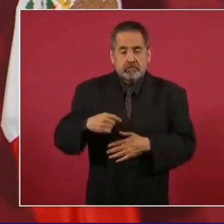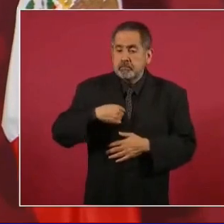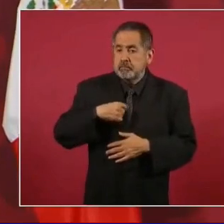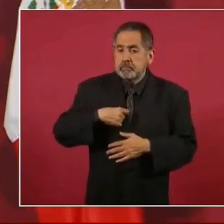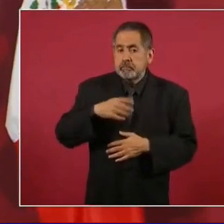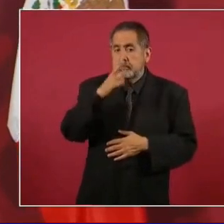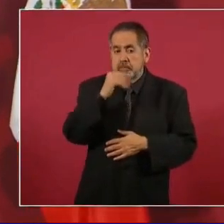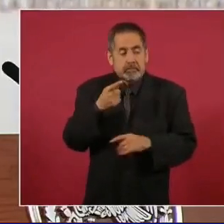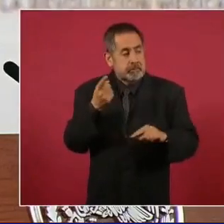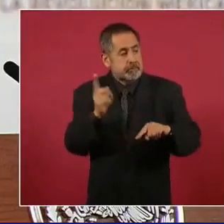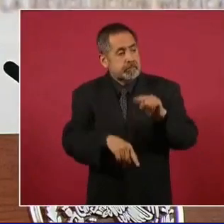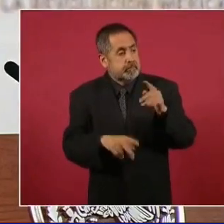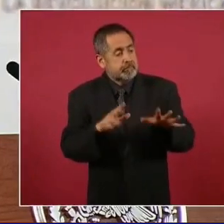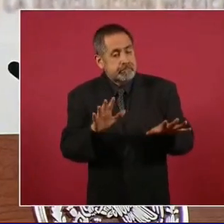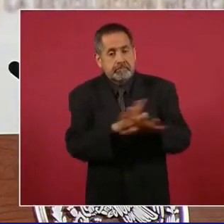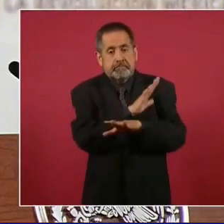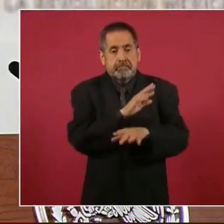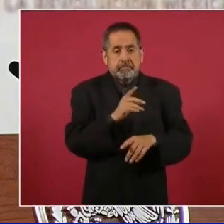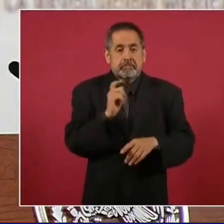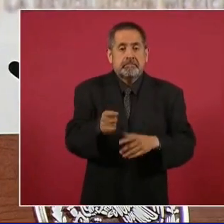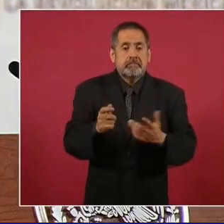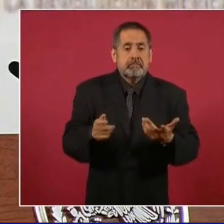podido cambiar